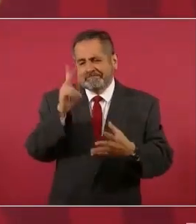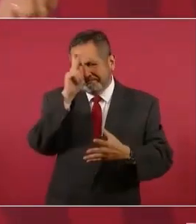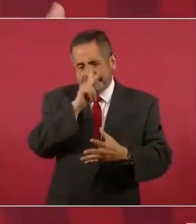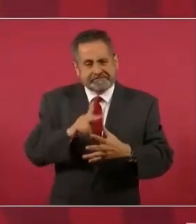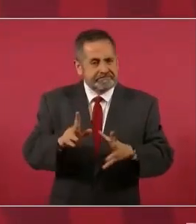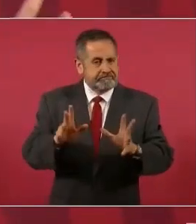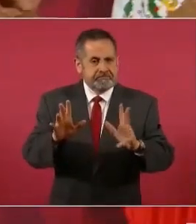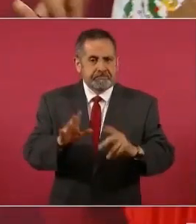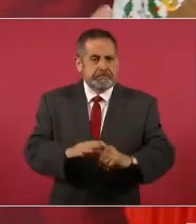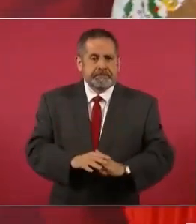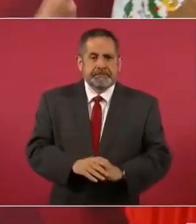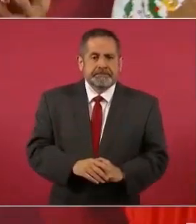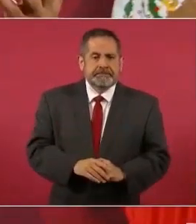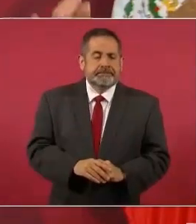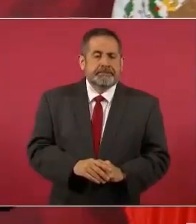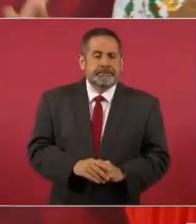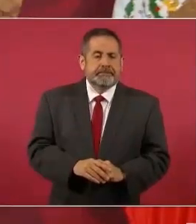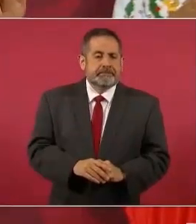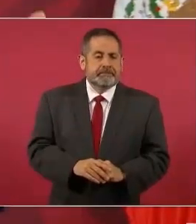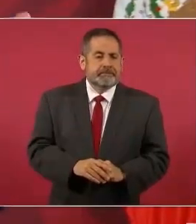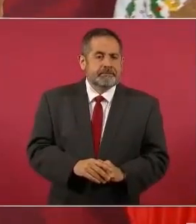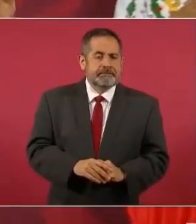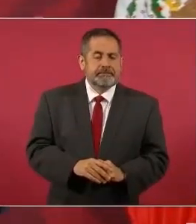está saliendo ahora